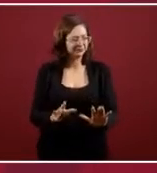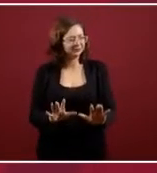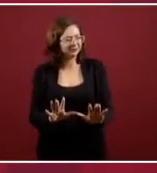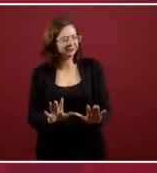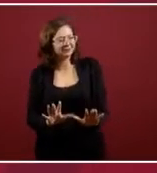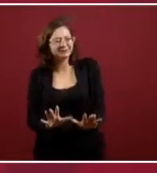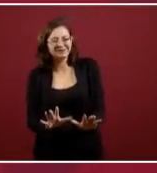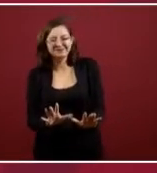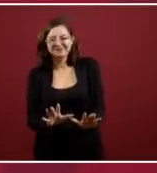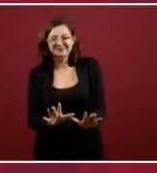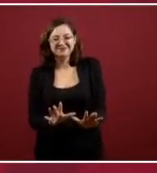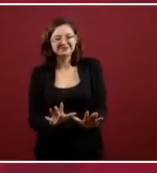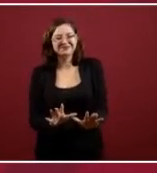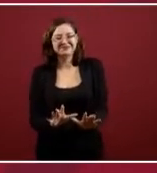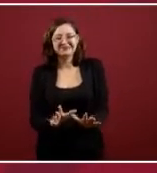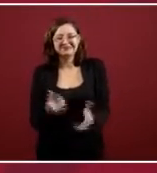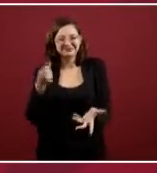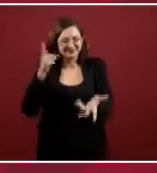cuándo se estaba